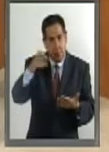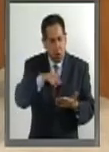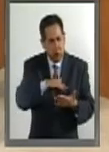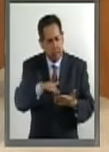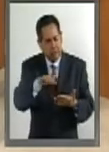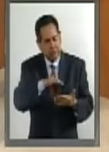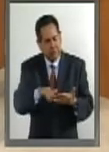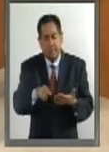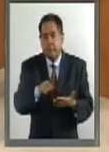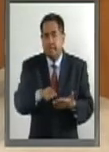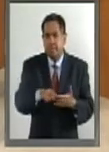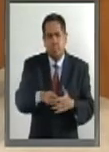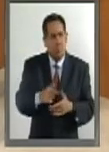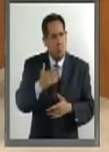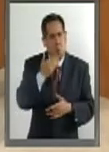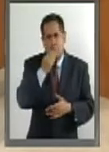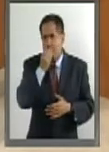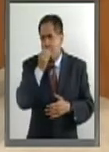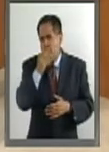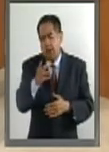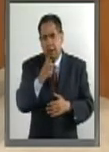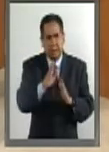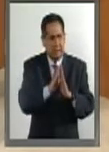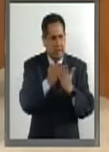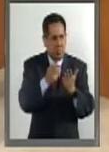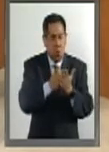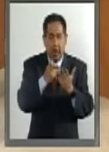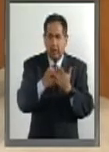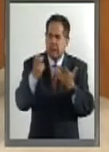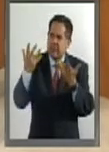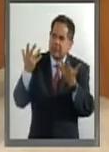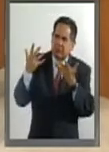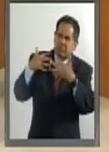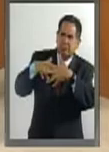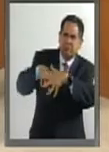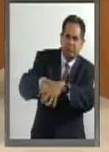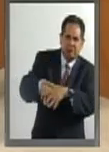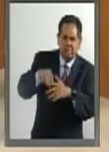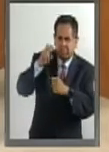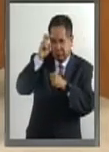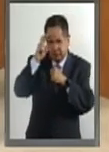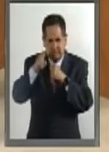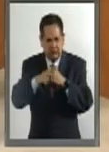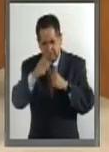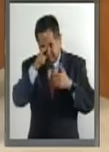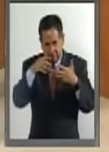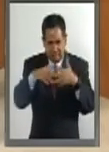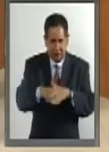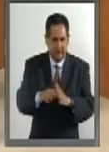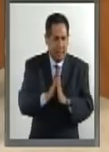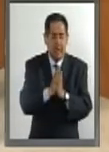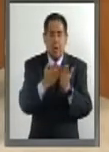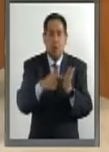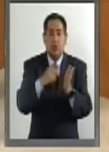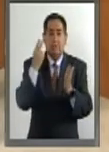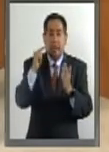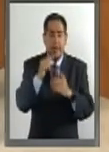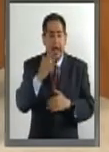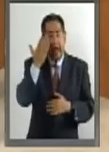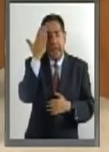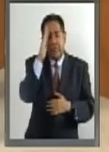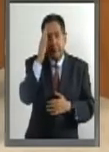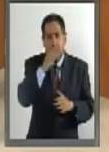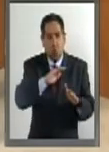es una magnífica obra de ese mestizaje y de ese encuentro es El Espejo Enterrado, de